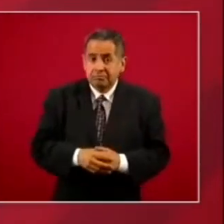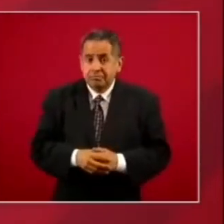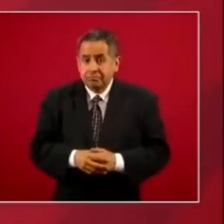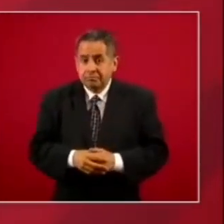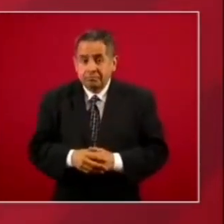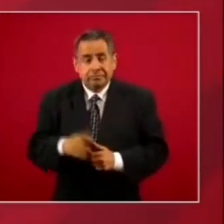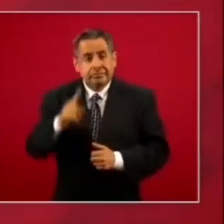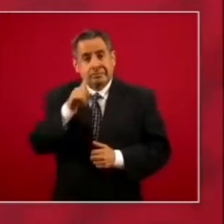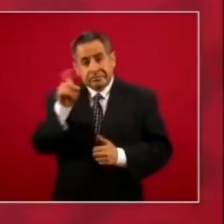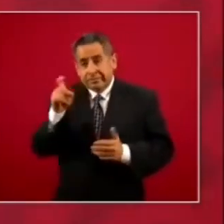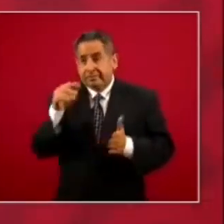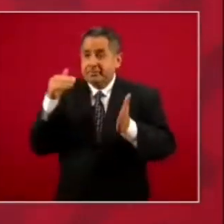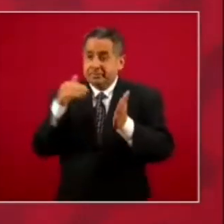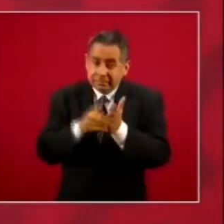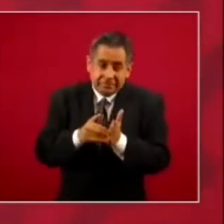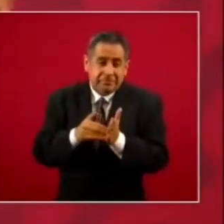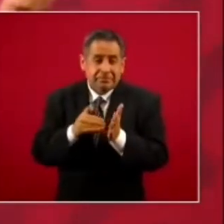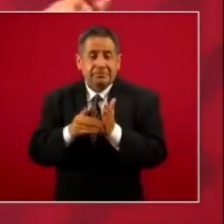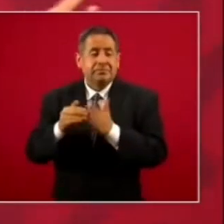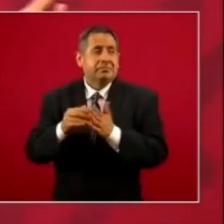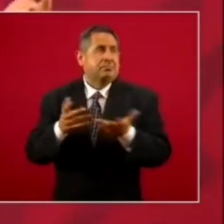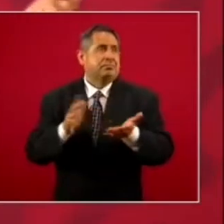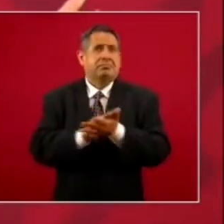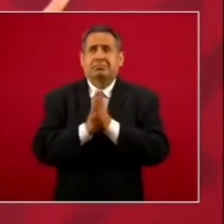de 100 millones de dólares. Son